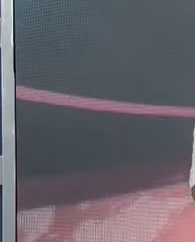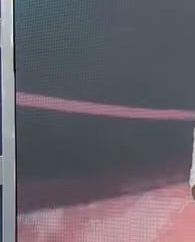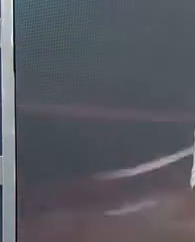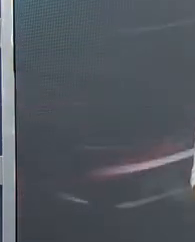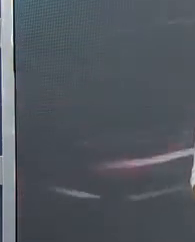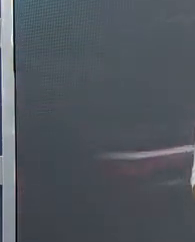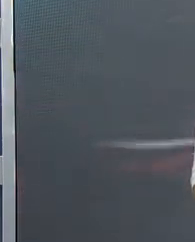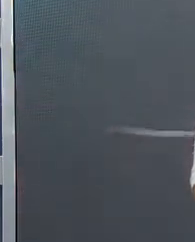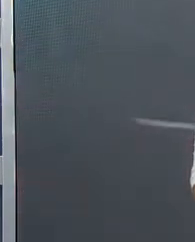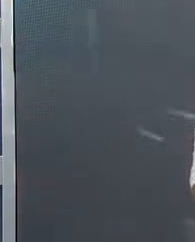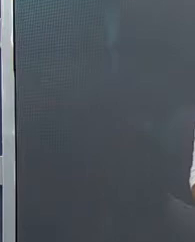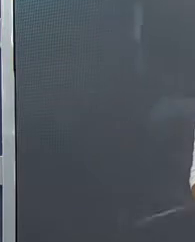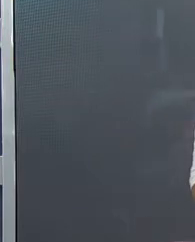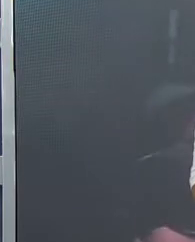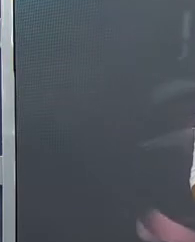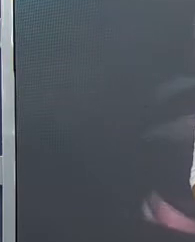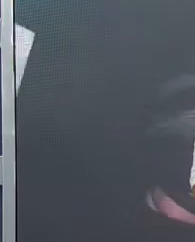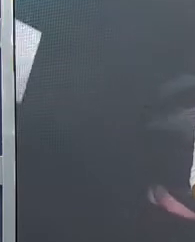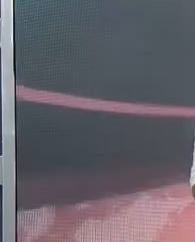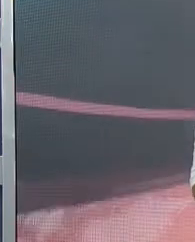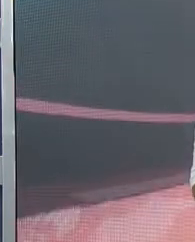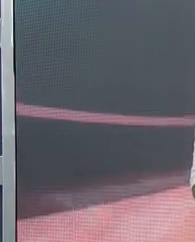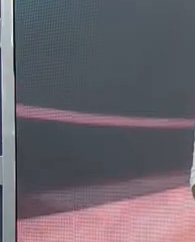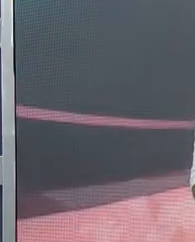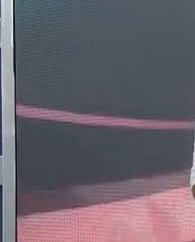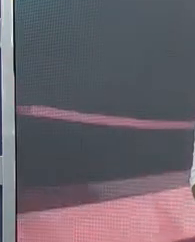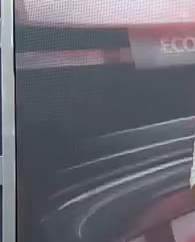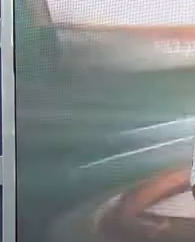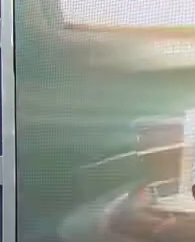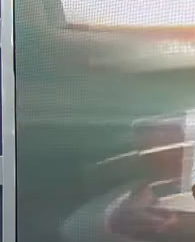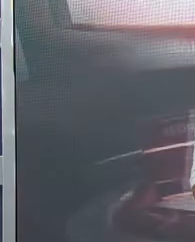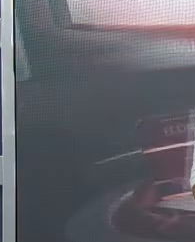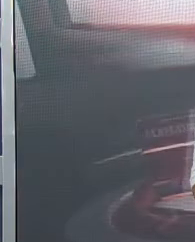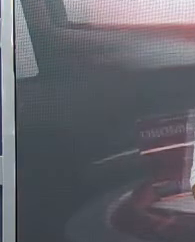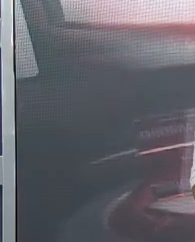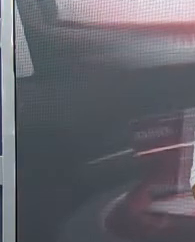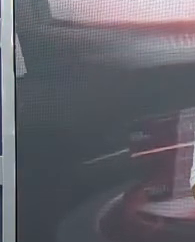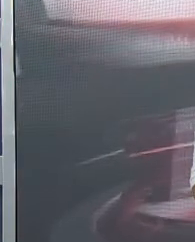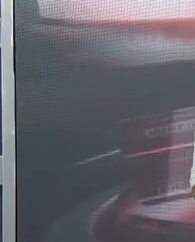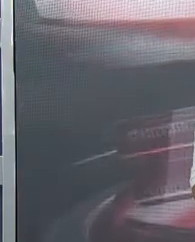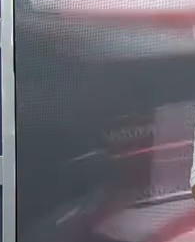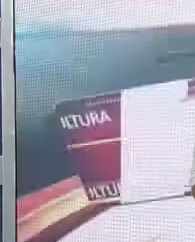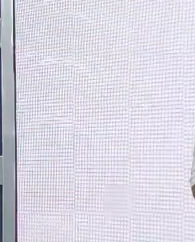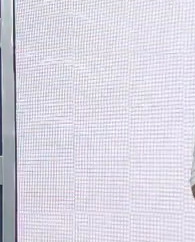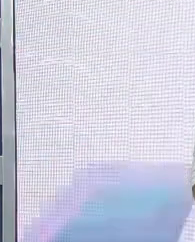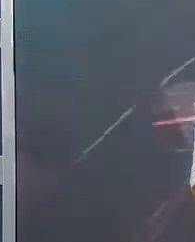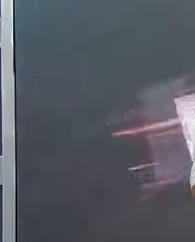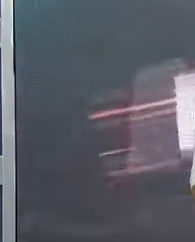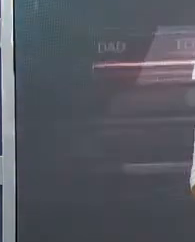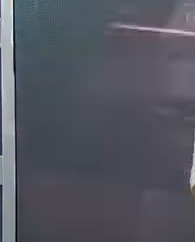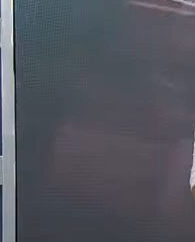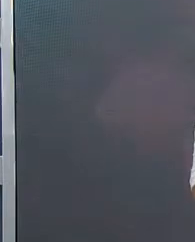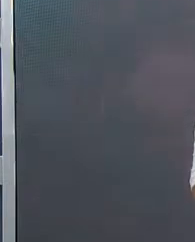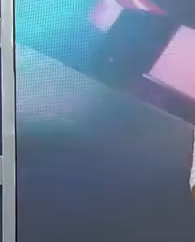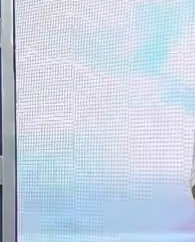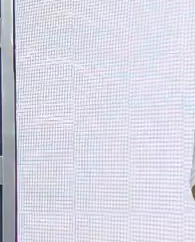atraso. Por lo tanto, las entregas y todo lo que estaba